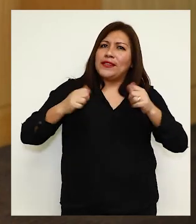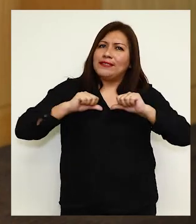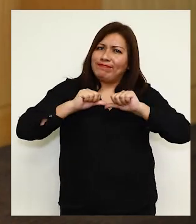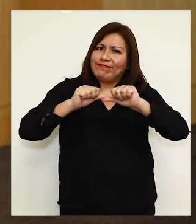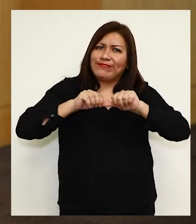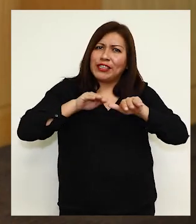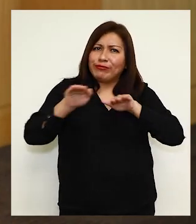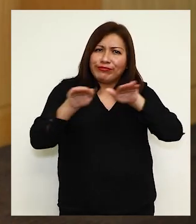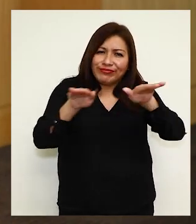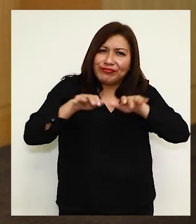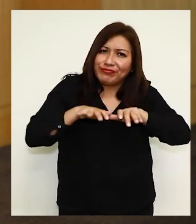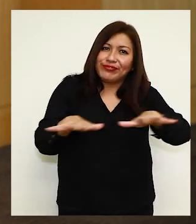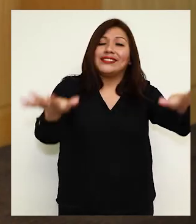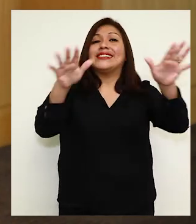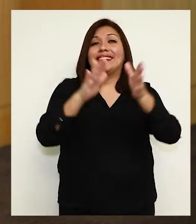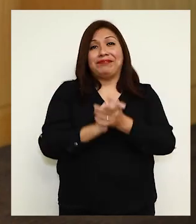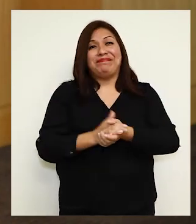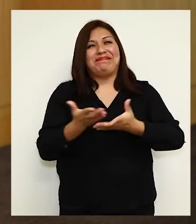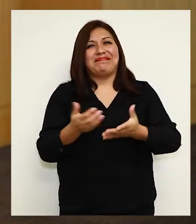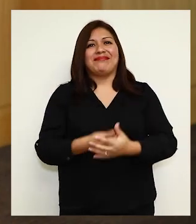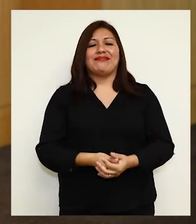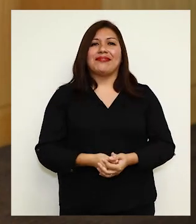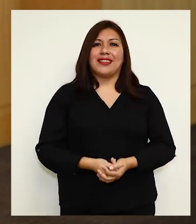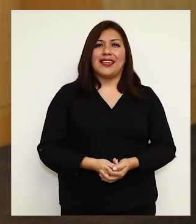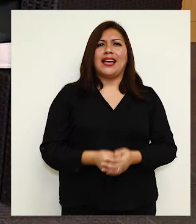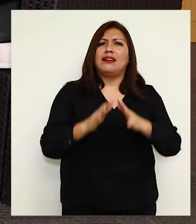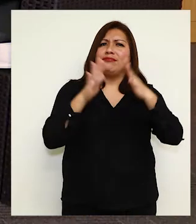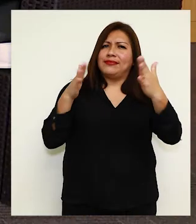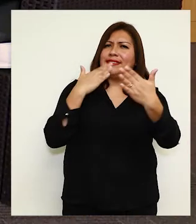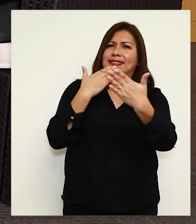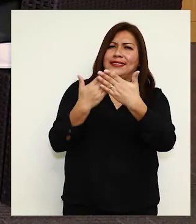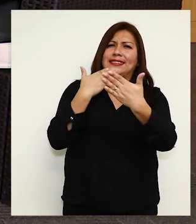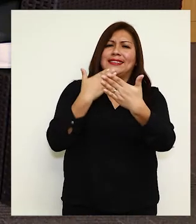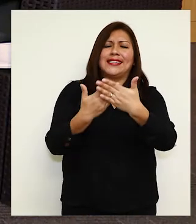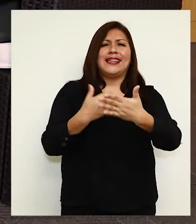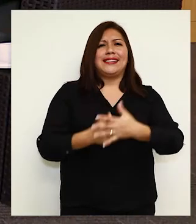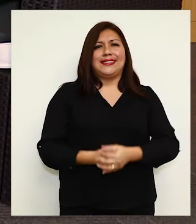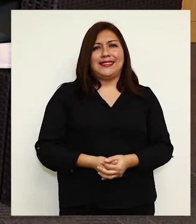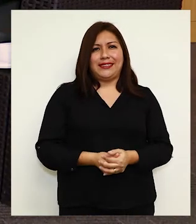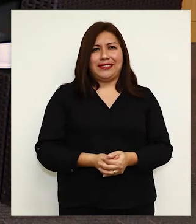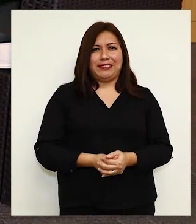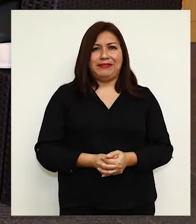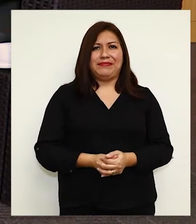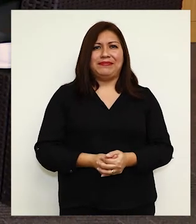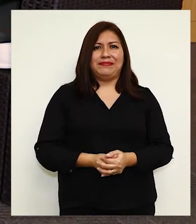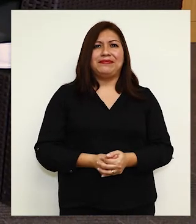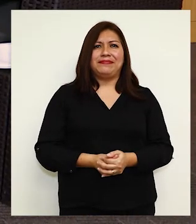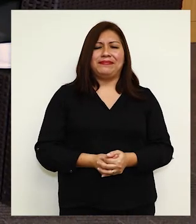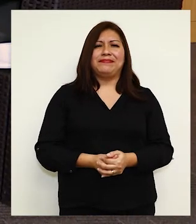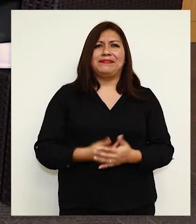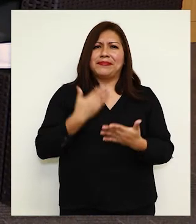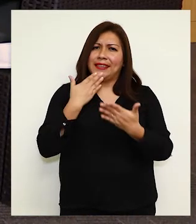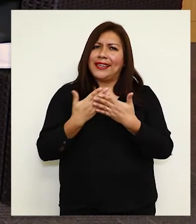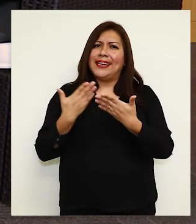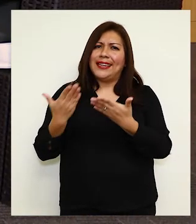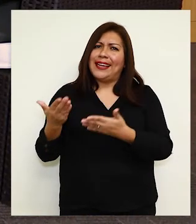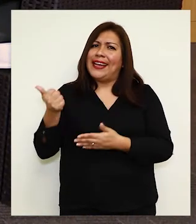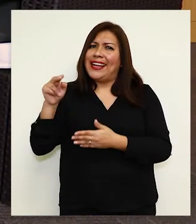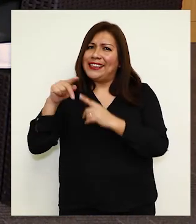difundir y poder apreciar también el trabajo que tienen ellos. Muchísimas gracias. Y Antonio de la